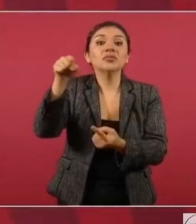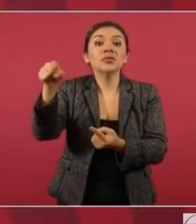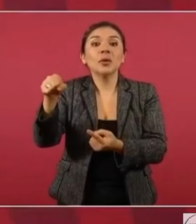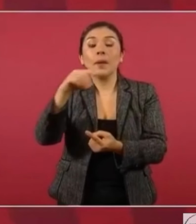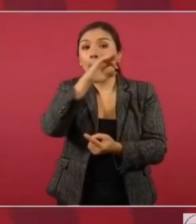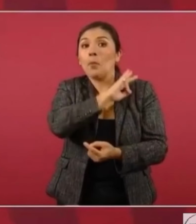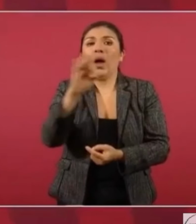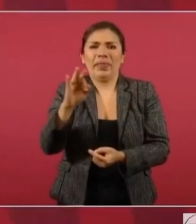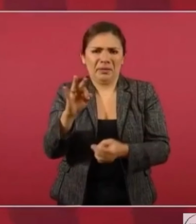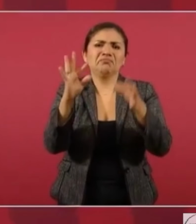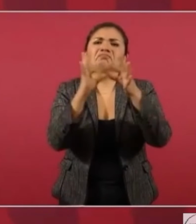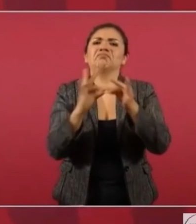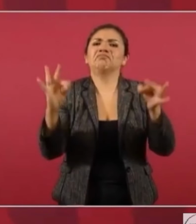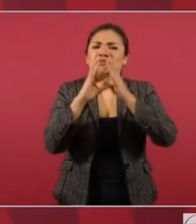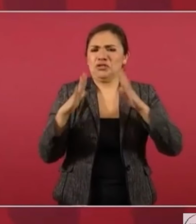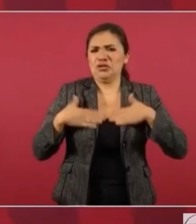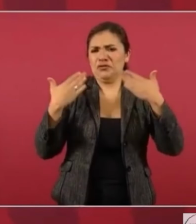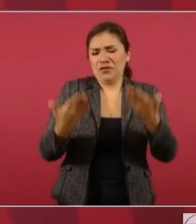lo diga,